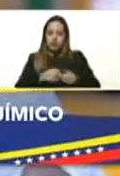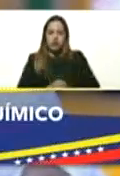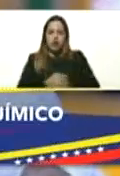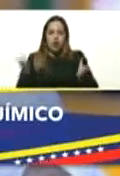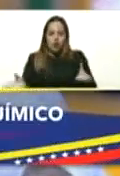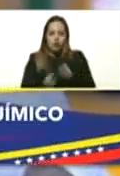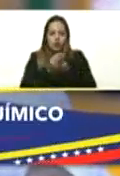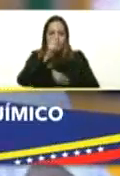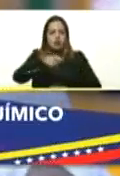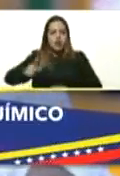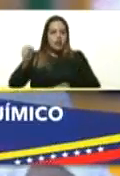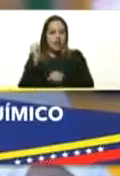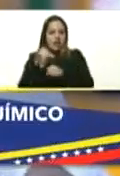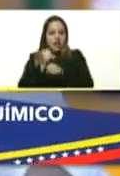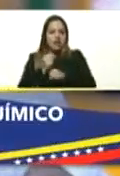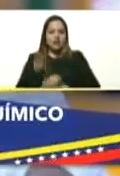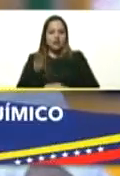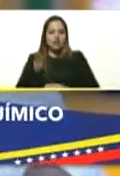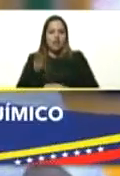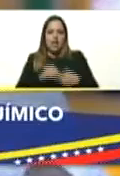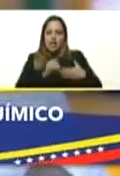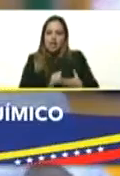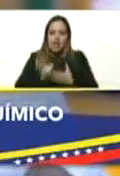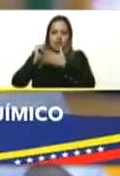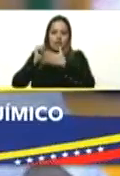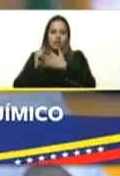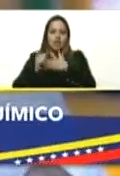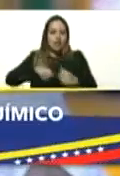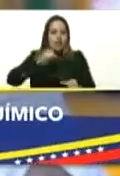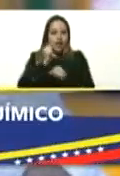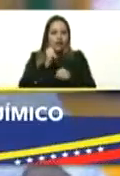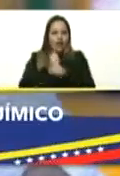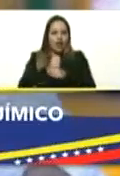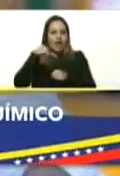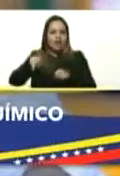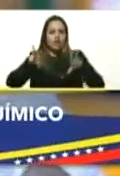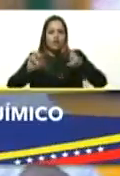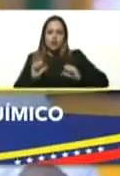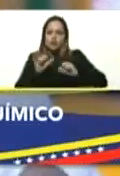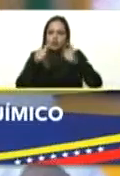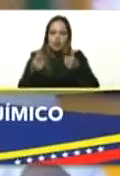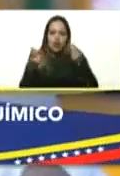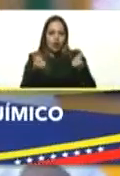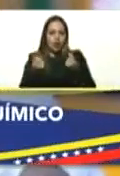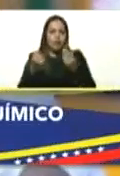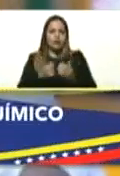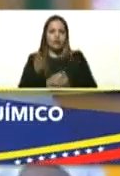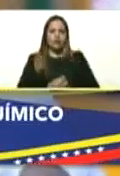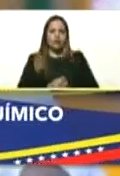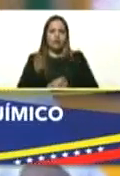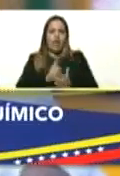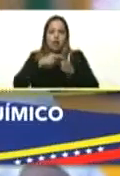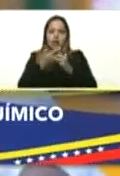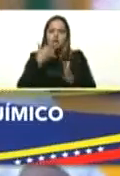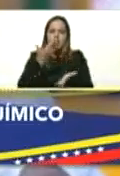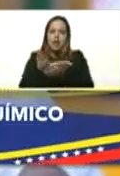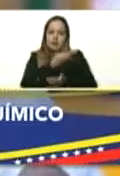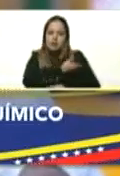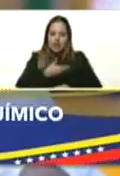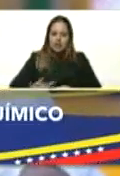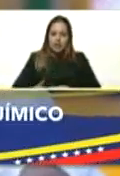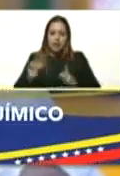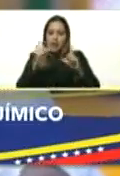clase trabajadora, en la vanguardia productiva de este nuevo comienzo económico. Así que gracias, presidente, por